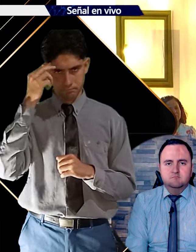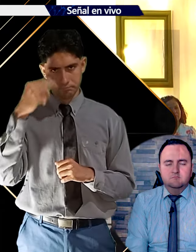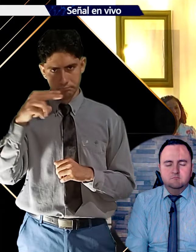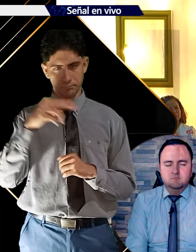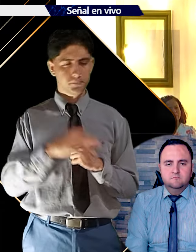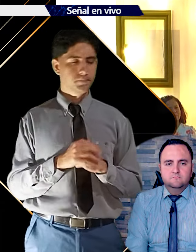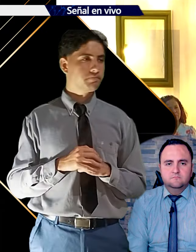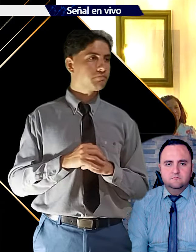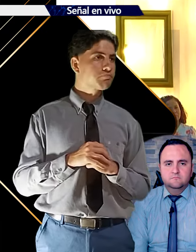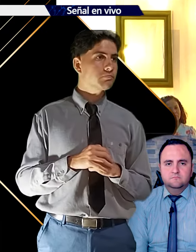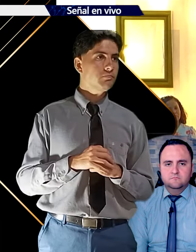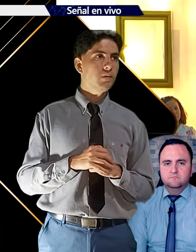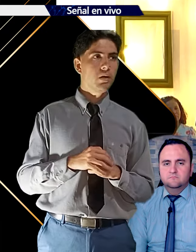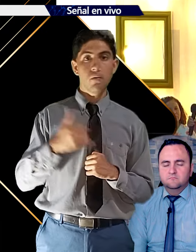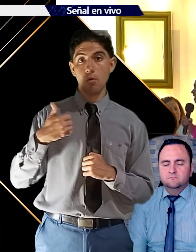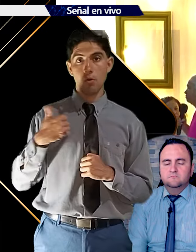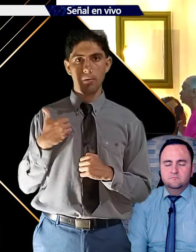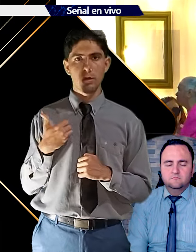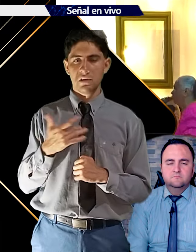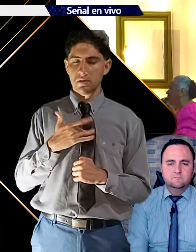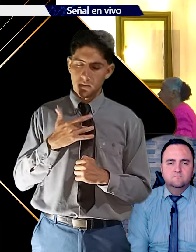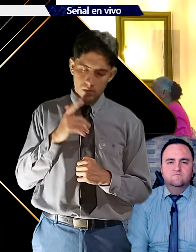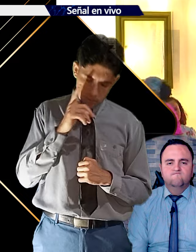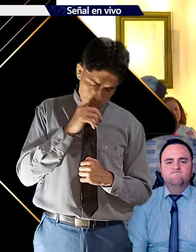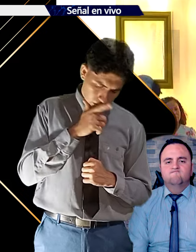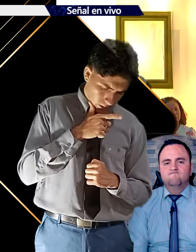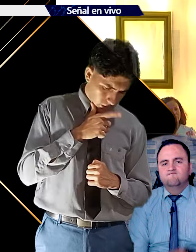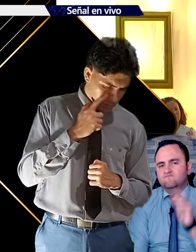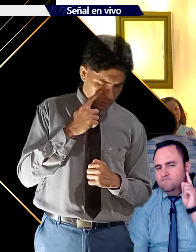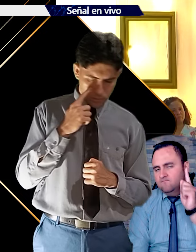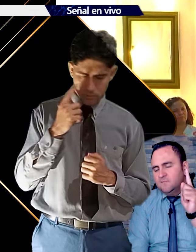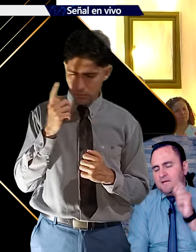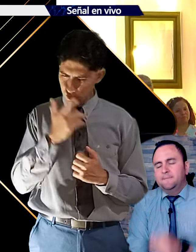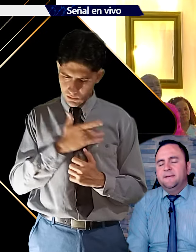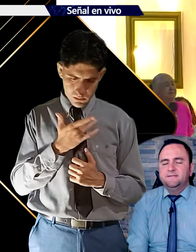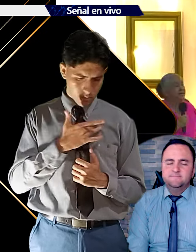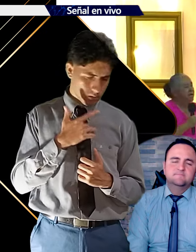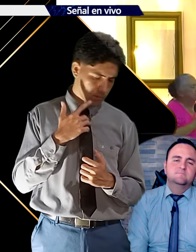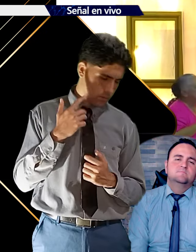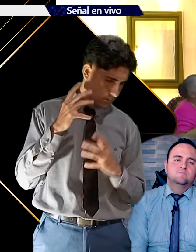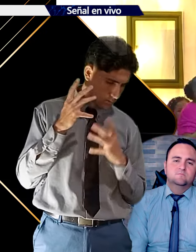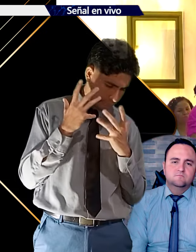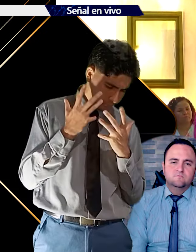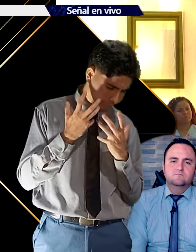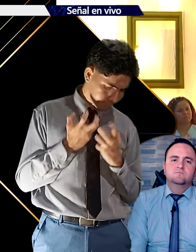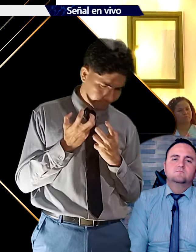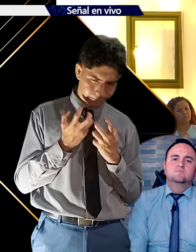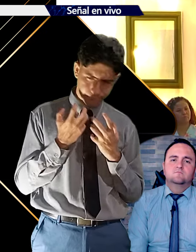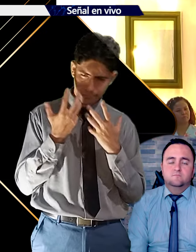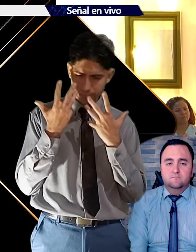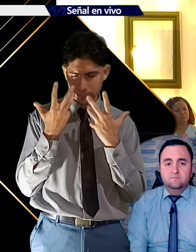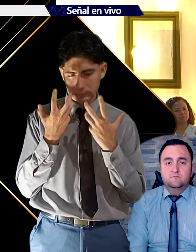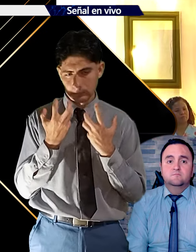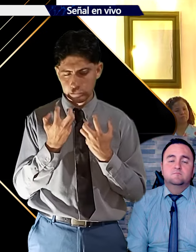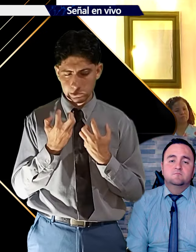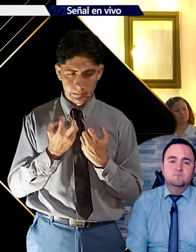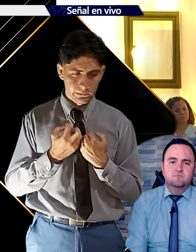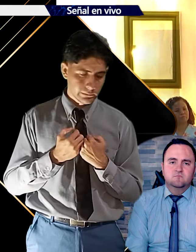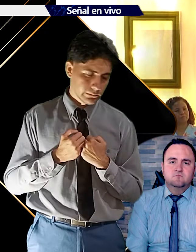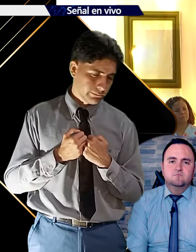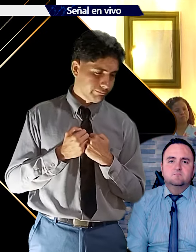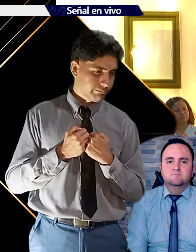hermano Reynel, hermana Luz Marina, este muchacho no quiere nada, hemos orado, hemos ayunado, miren a ver ustedes qué pueden hacer. Entonces con mi esposo pedimos gracia, pedimos